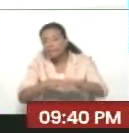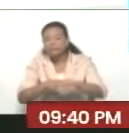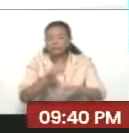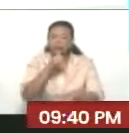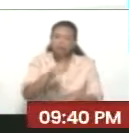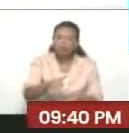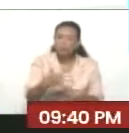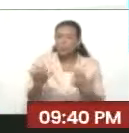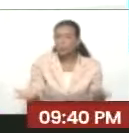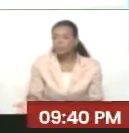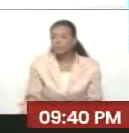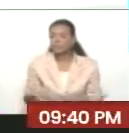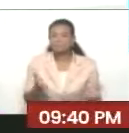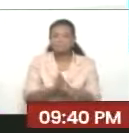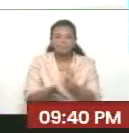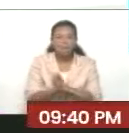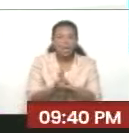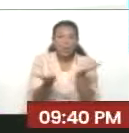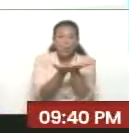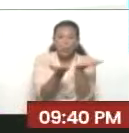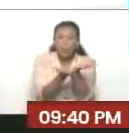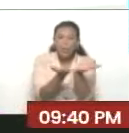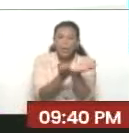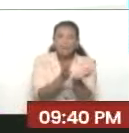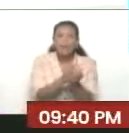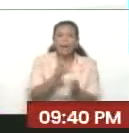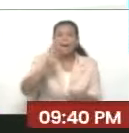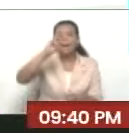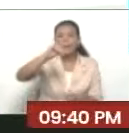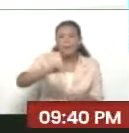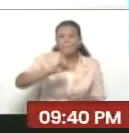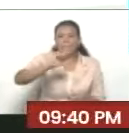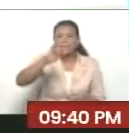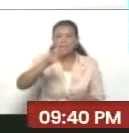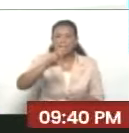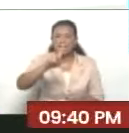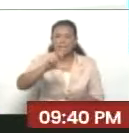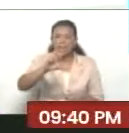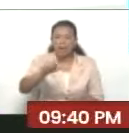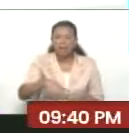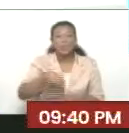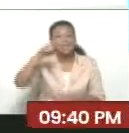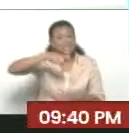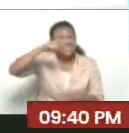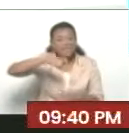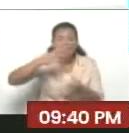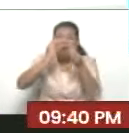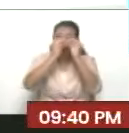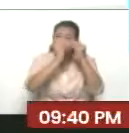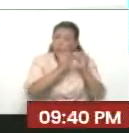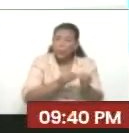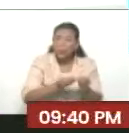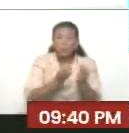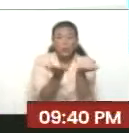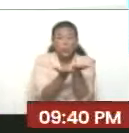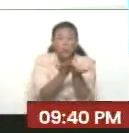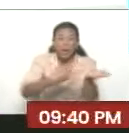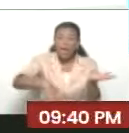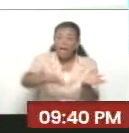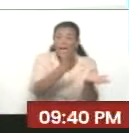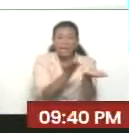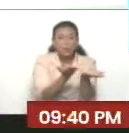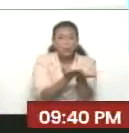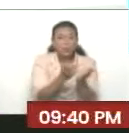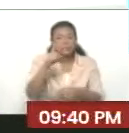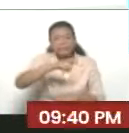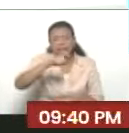es basado en la unidad educativa Miguel Otero Silva. La necesidad y requerimiento que tiene ella. Tenemos